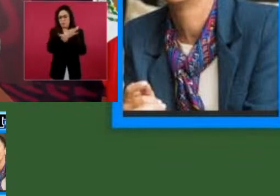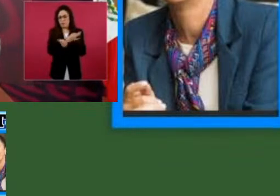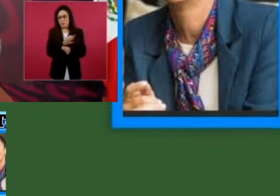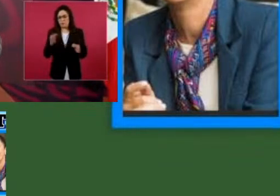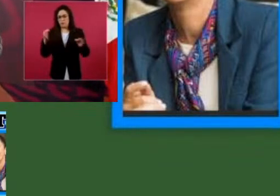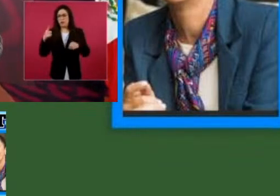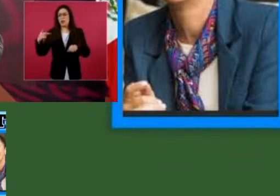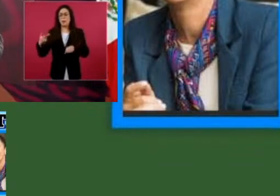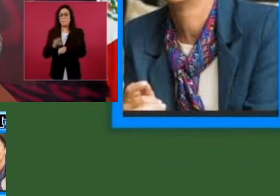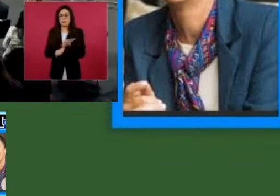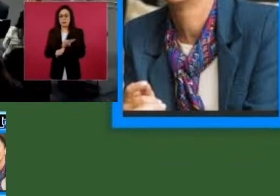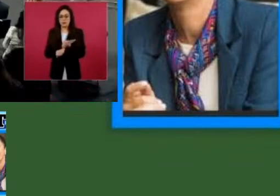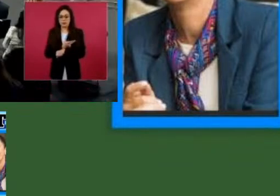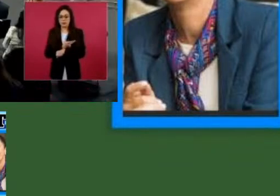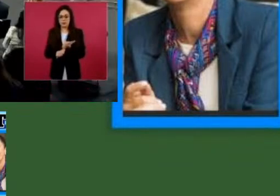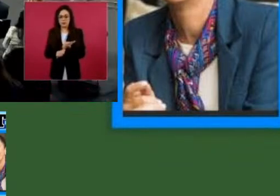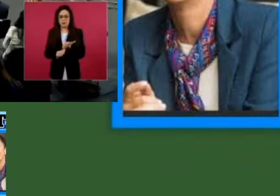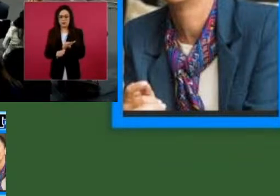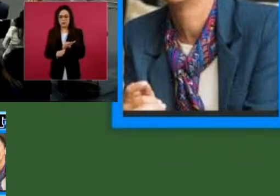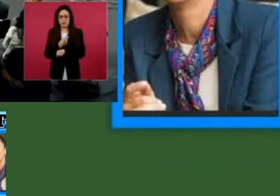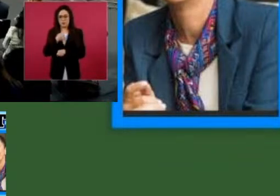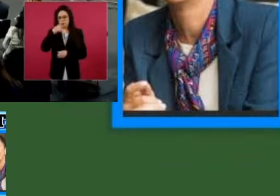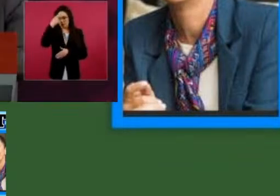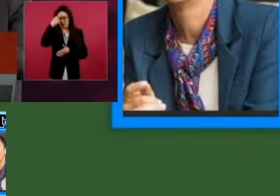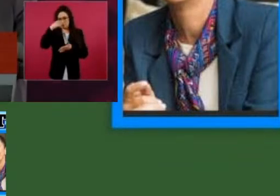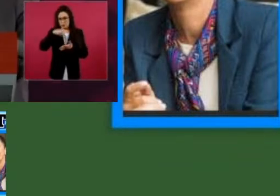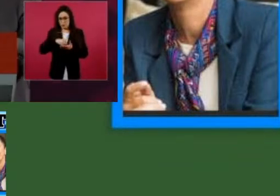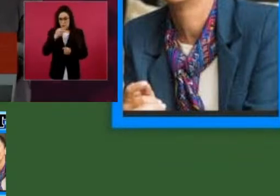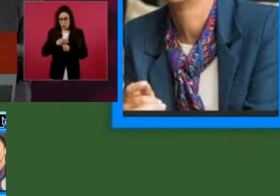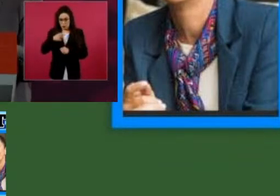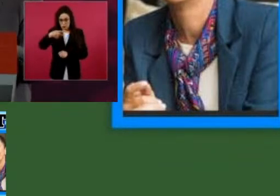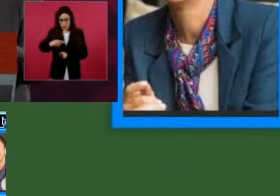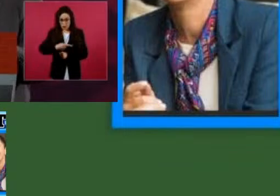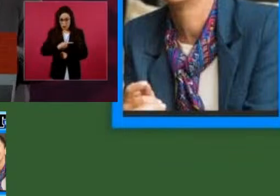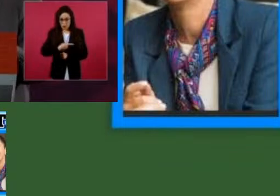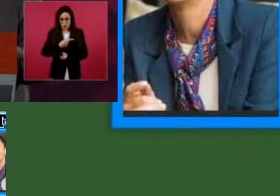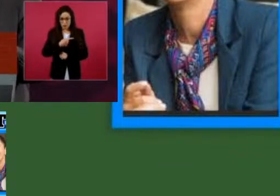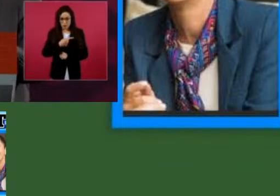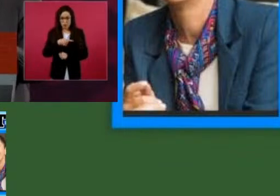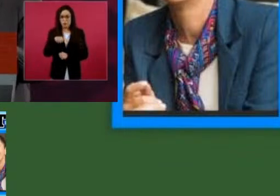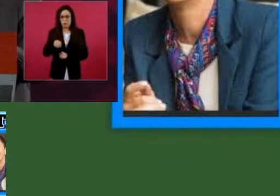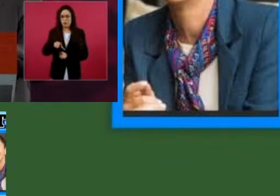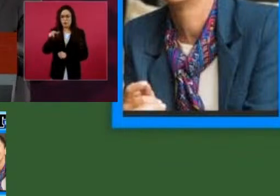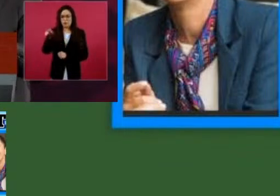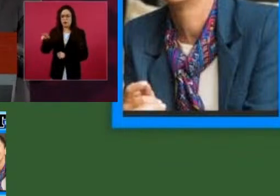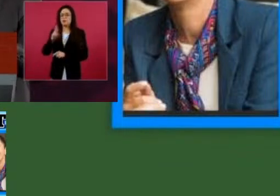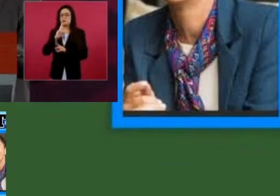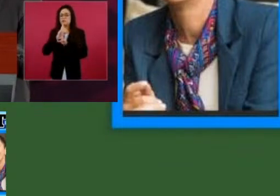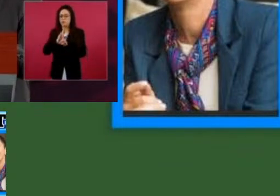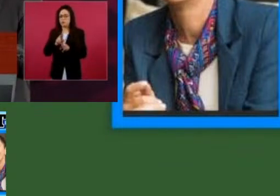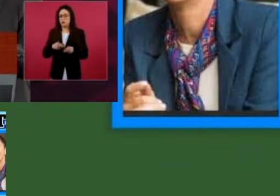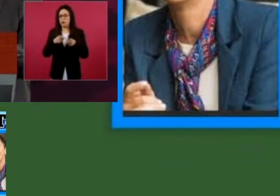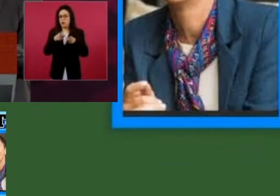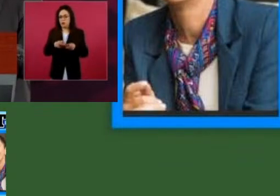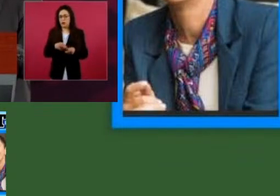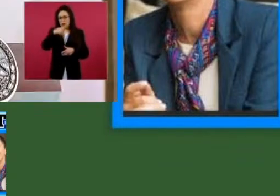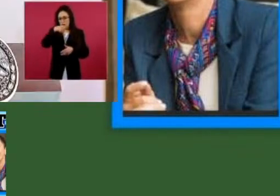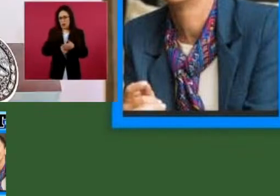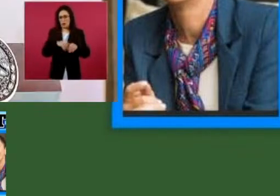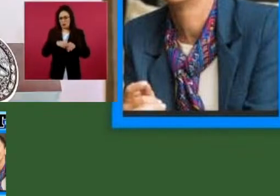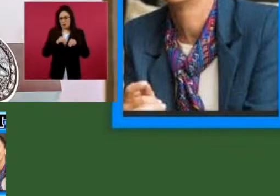resolvió. Yo creo que a partir de lo que nos estás preguntando, él va a informar, si te